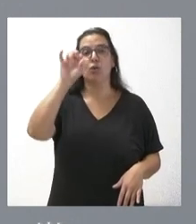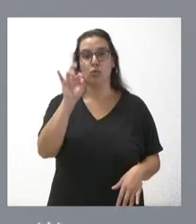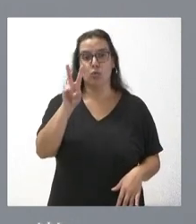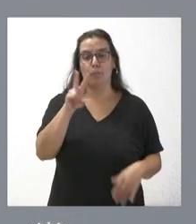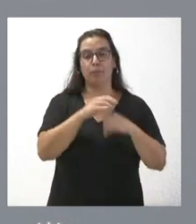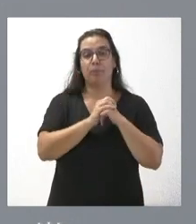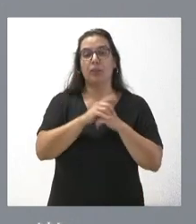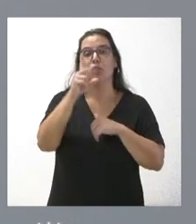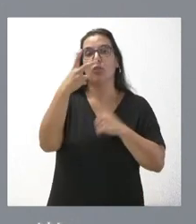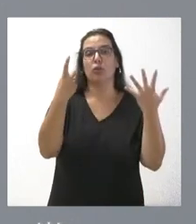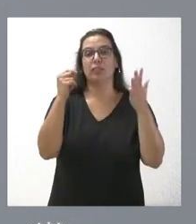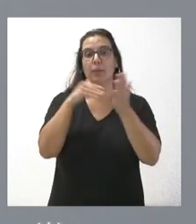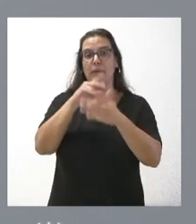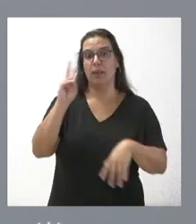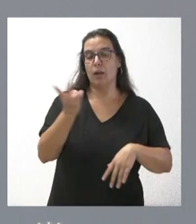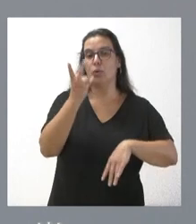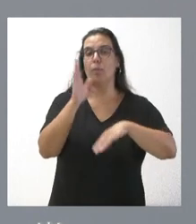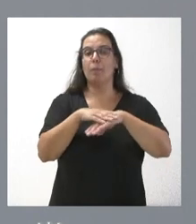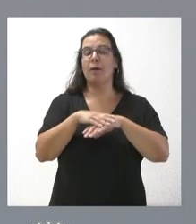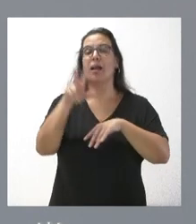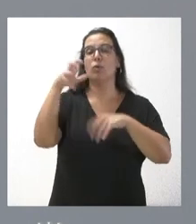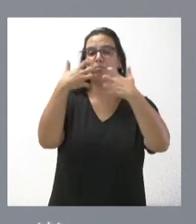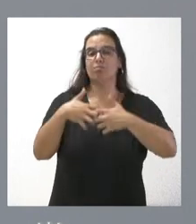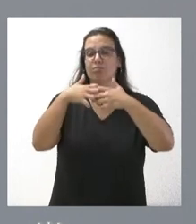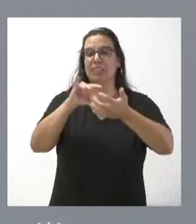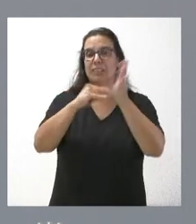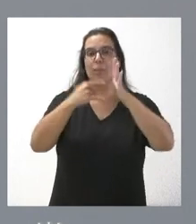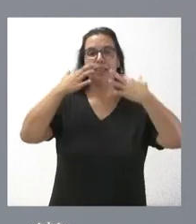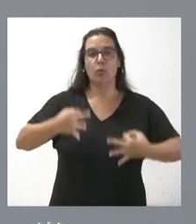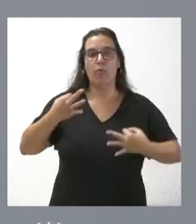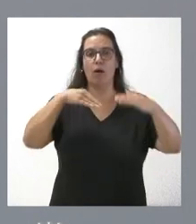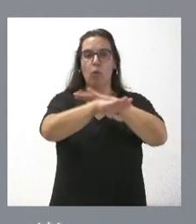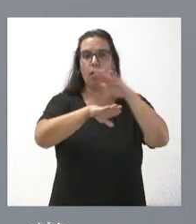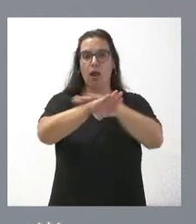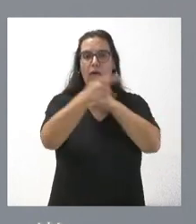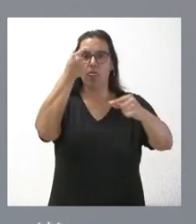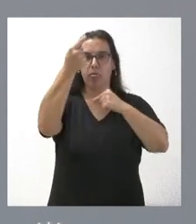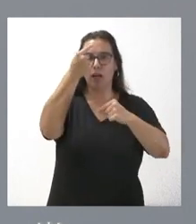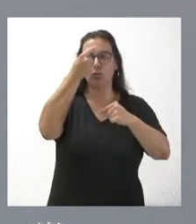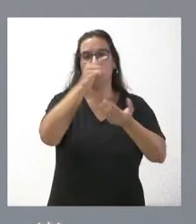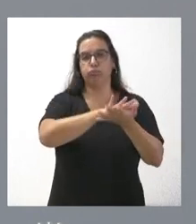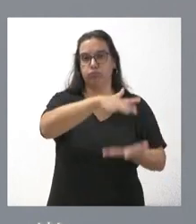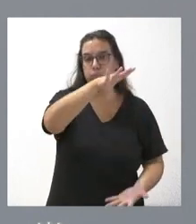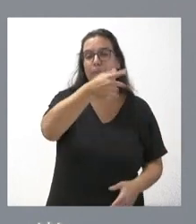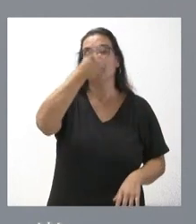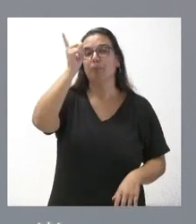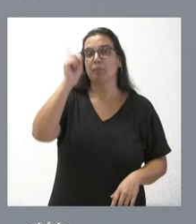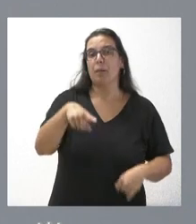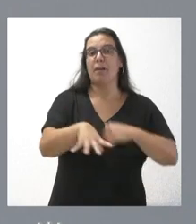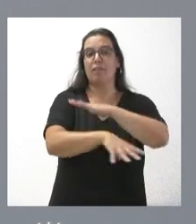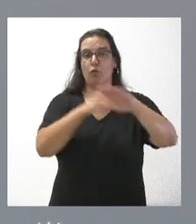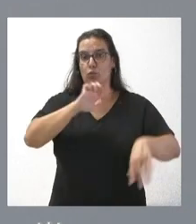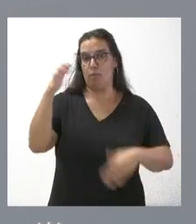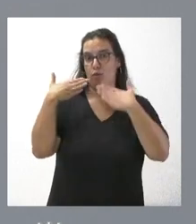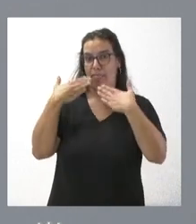260.000 euros para el nuevo dispositivo físico de alto rendimiento en los sistemas de seguridad y almacenamiento de datos, también en este caso fondos